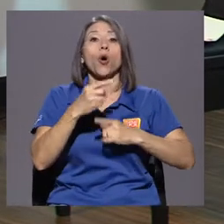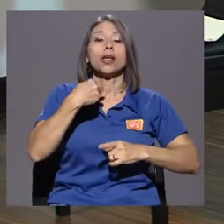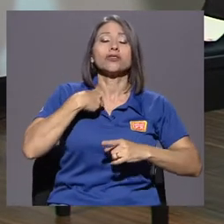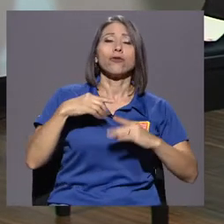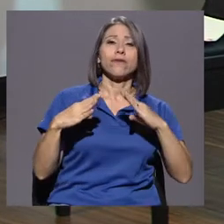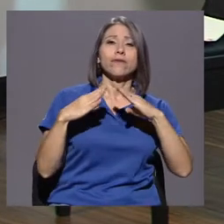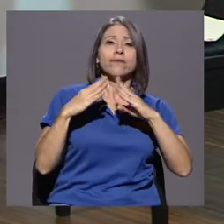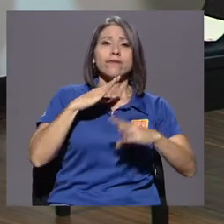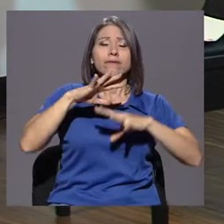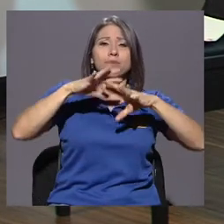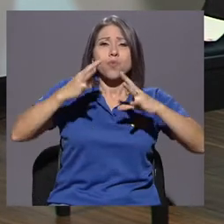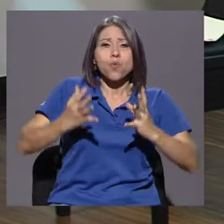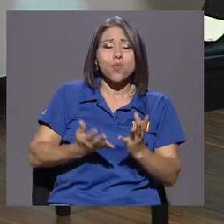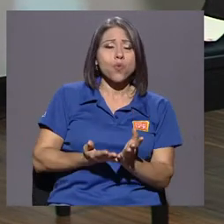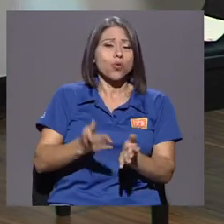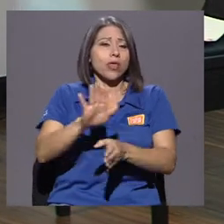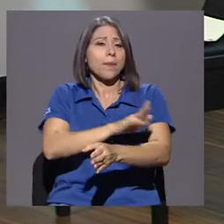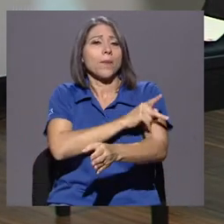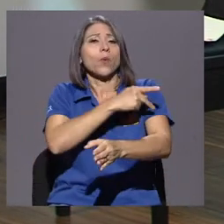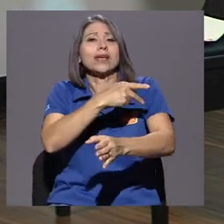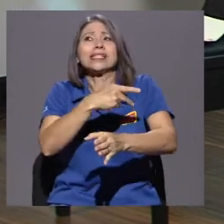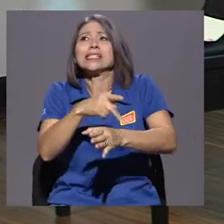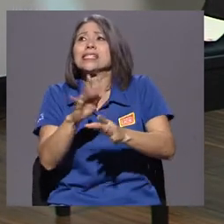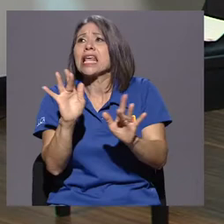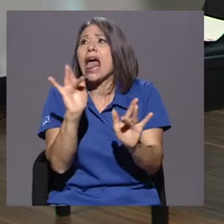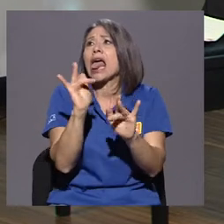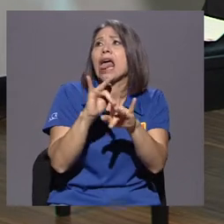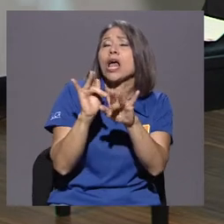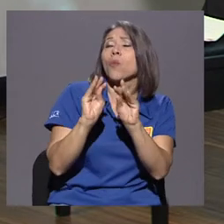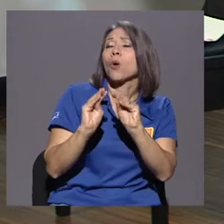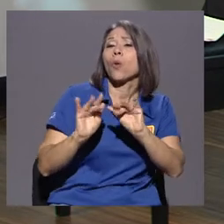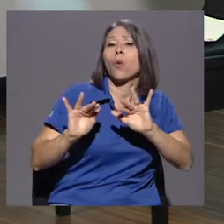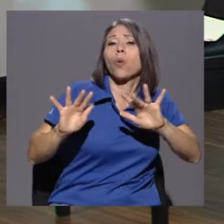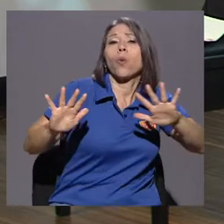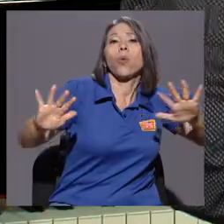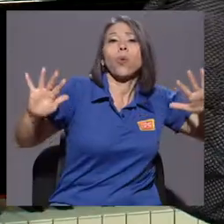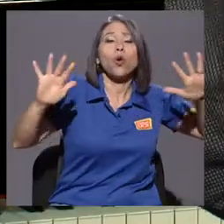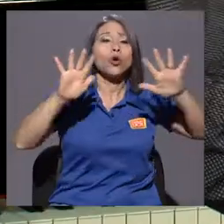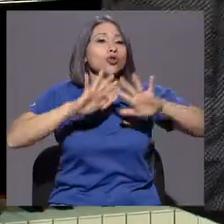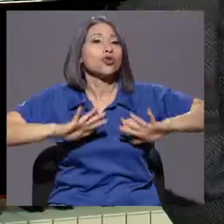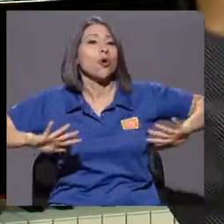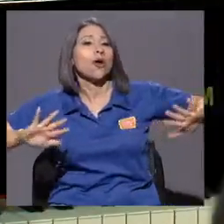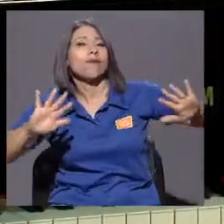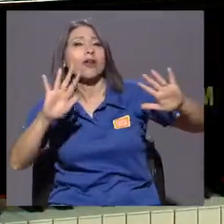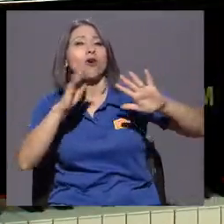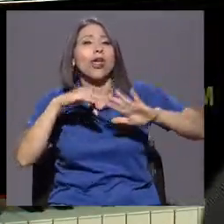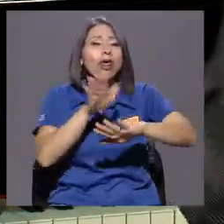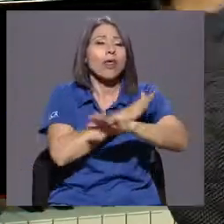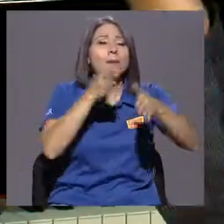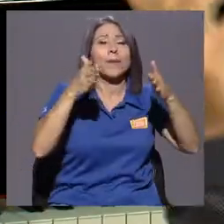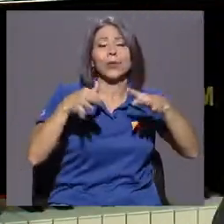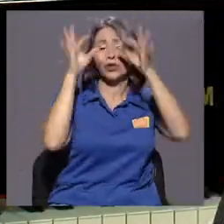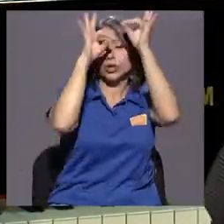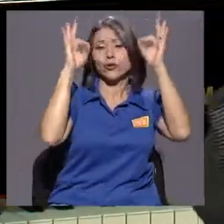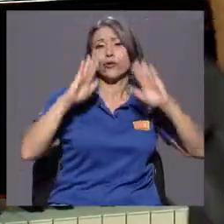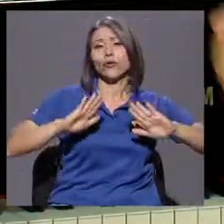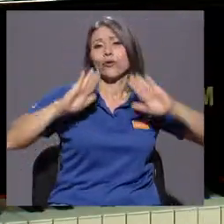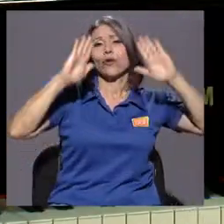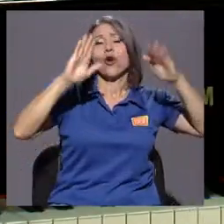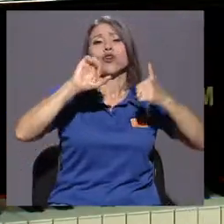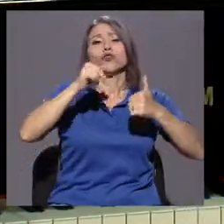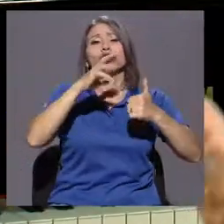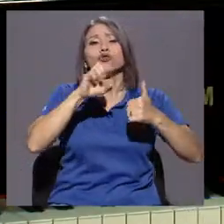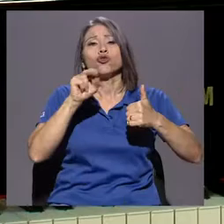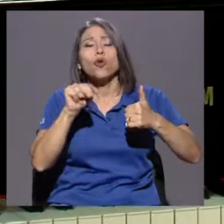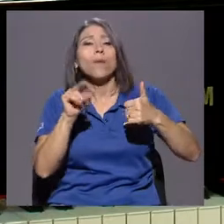poesía ingrávido etéreo verdad rodeado de schümann leeds o pan y alfred de musset y víctor